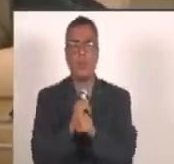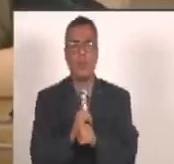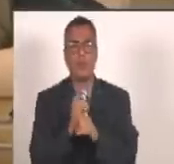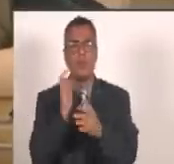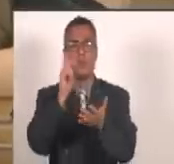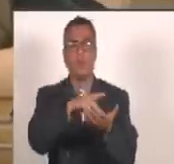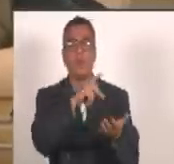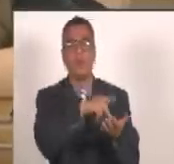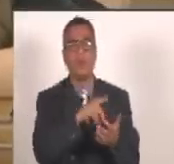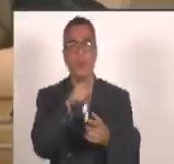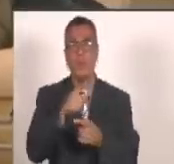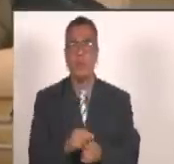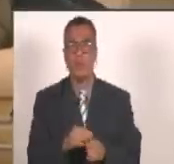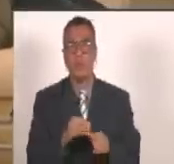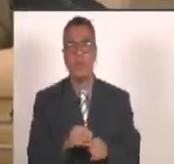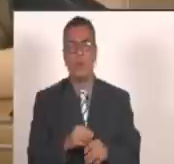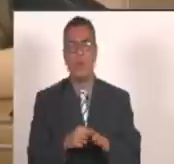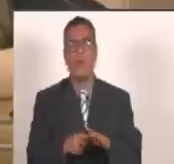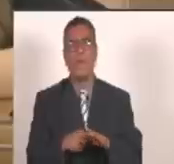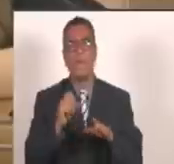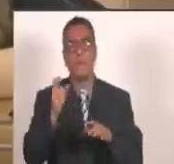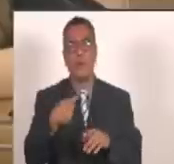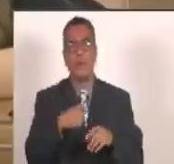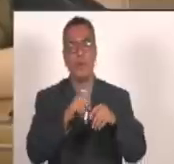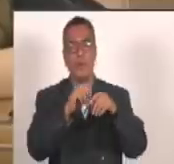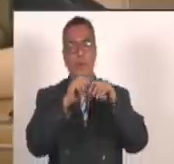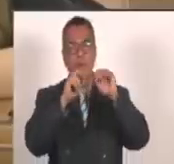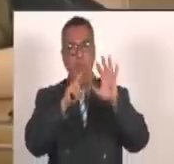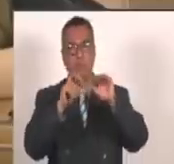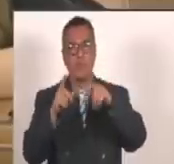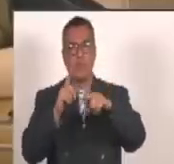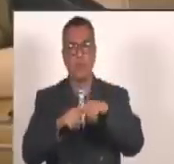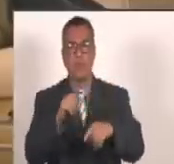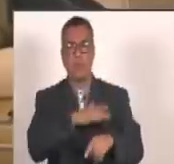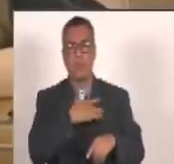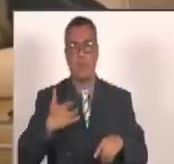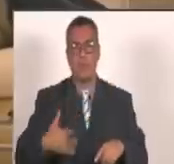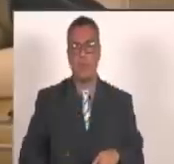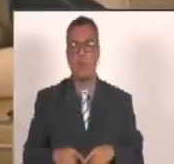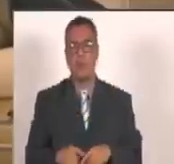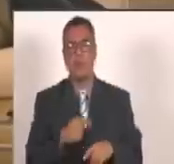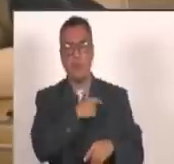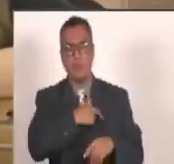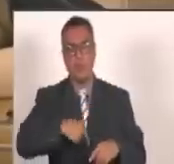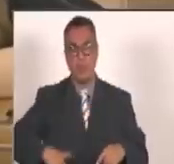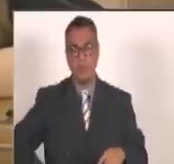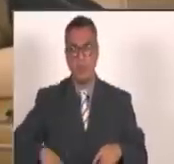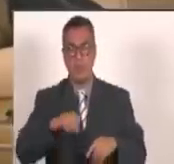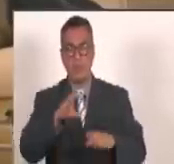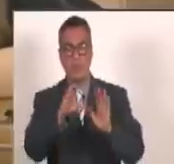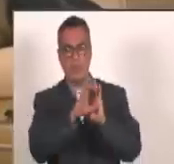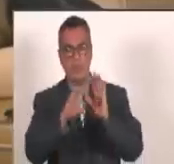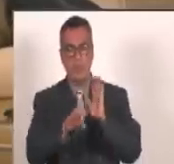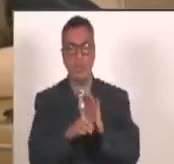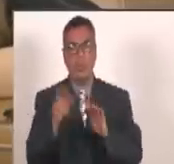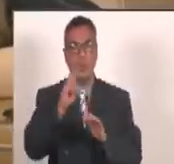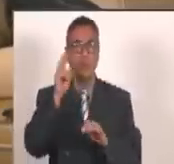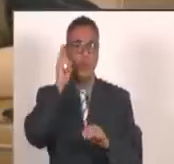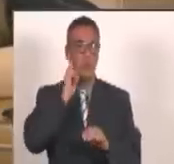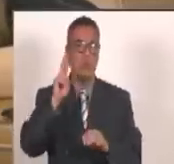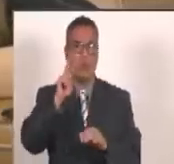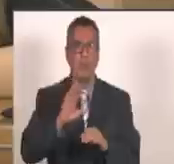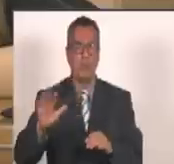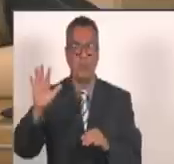y participación en la cumbre del G77 más China del presidente constitucional de la